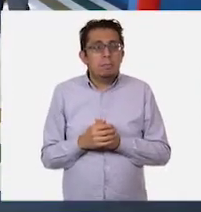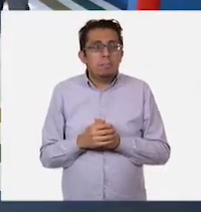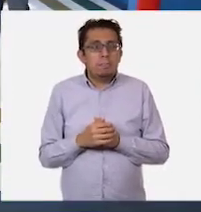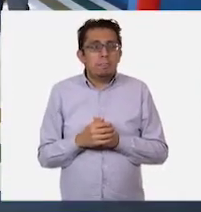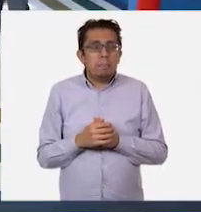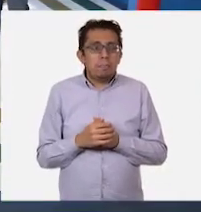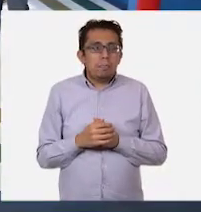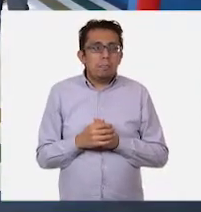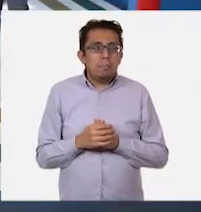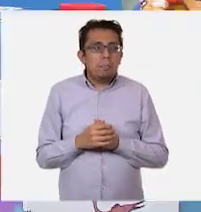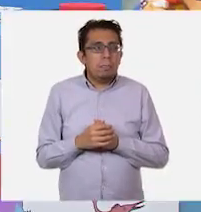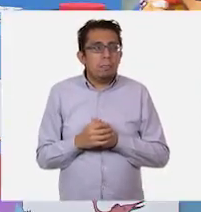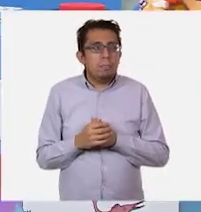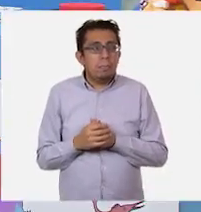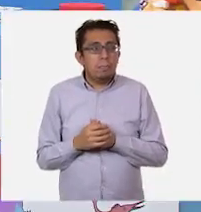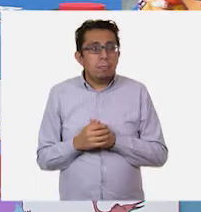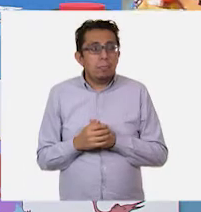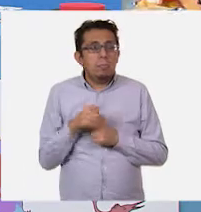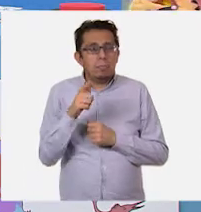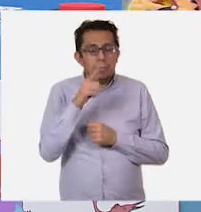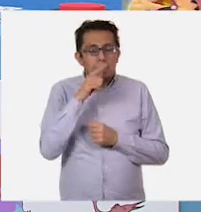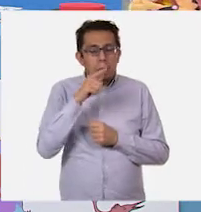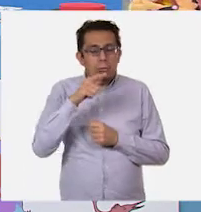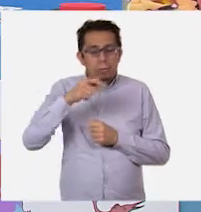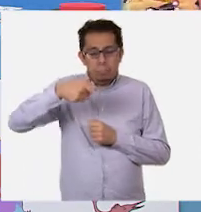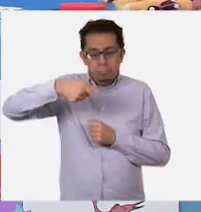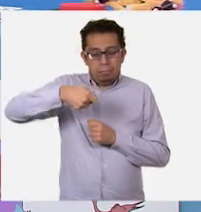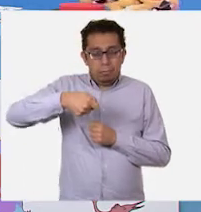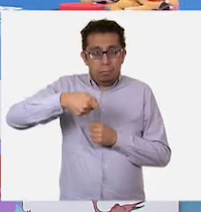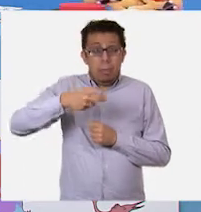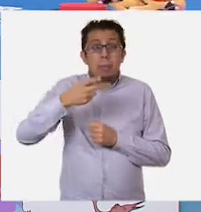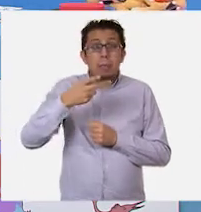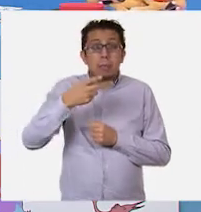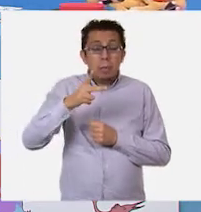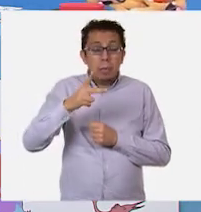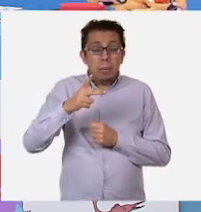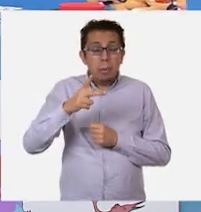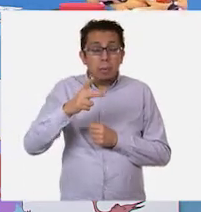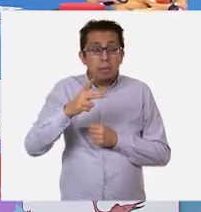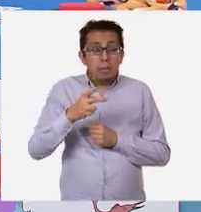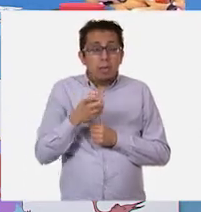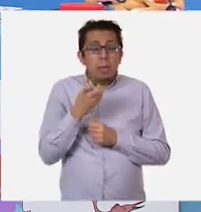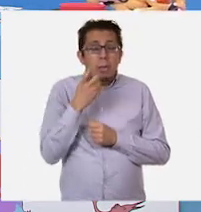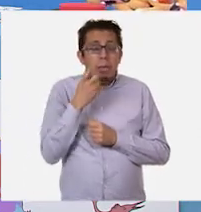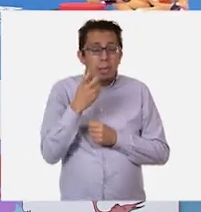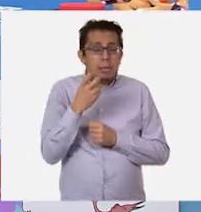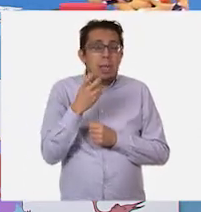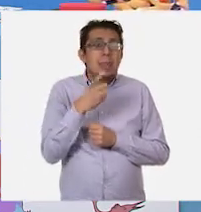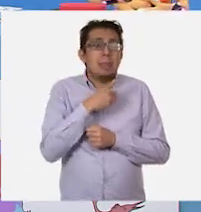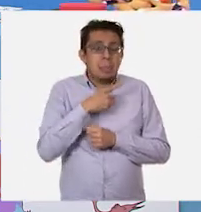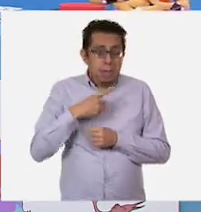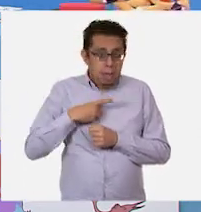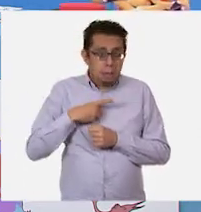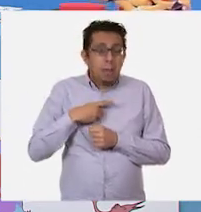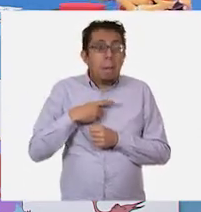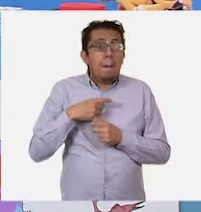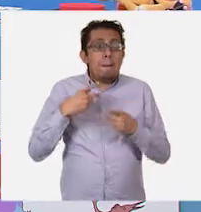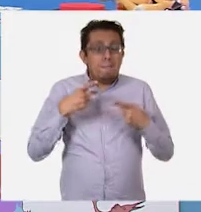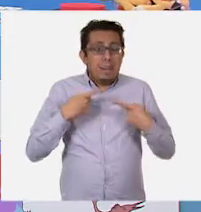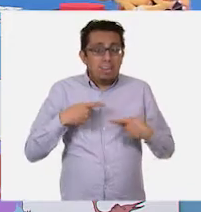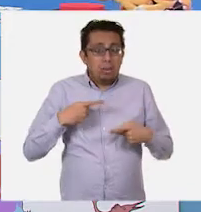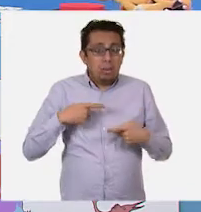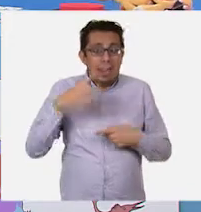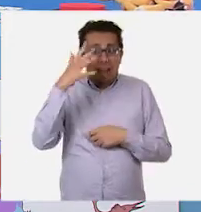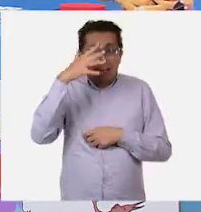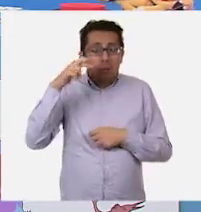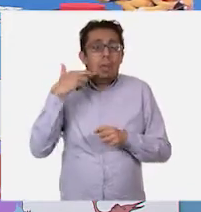un láser. Nada más que este lo tenemos que utilizar con el apoyo de un adulto